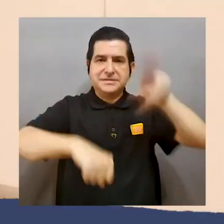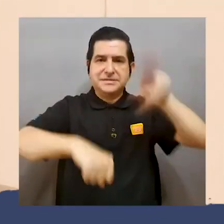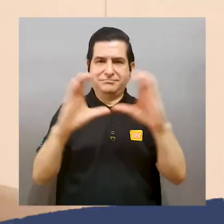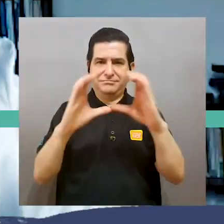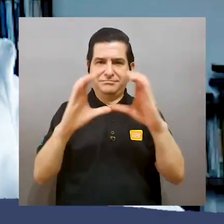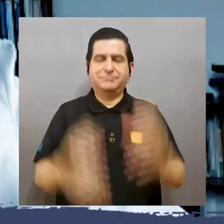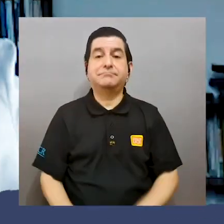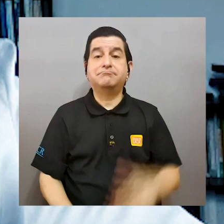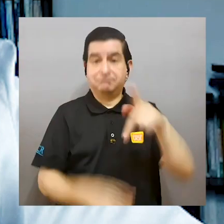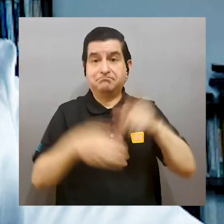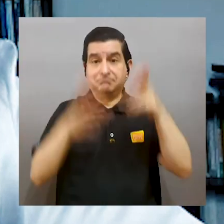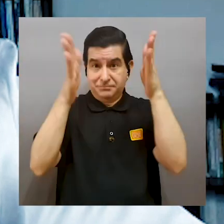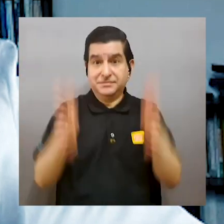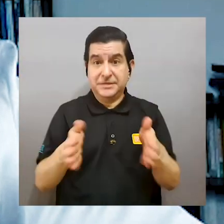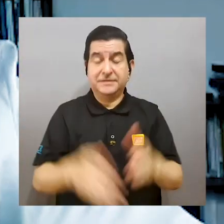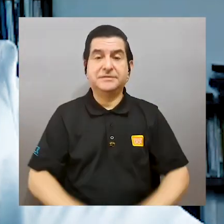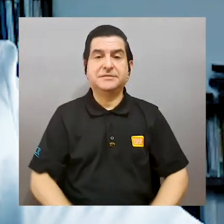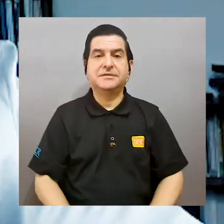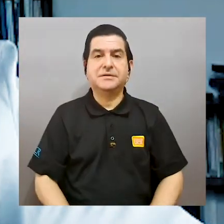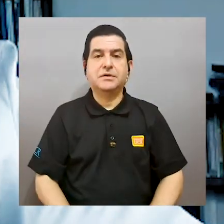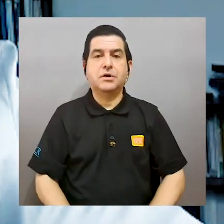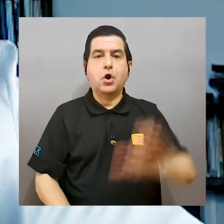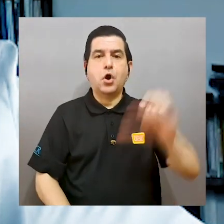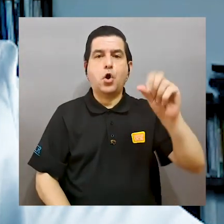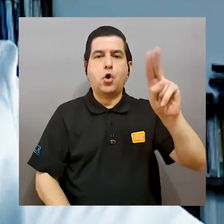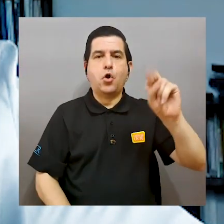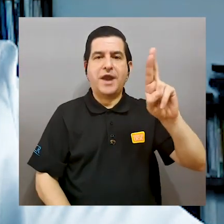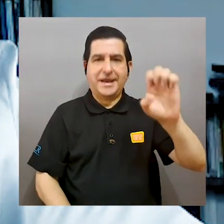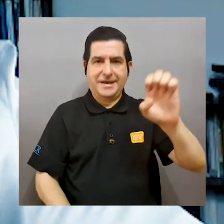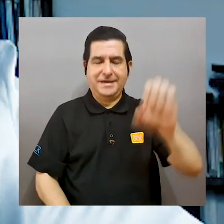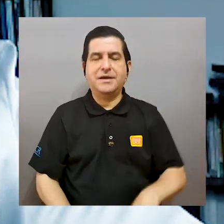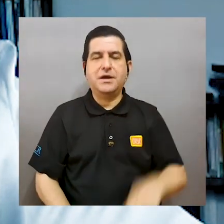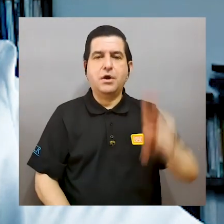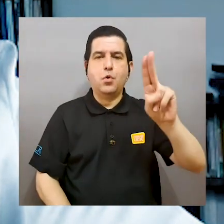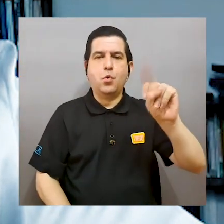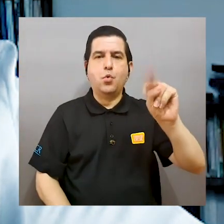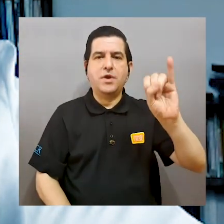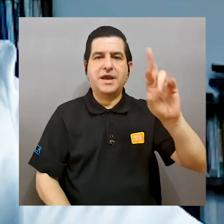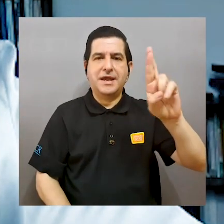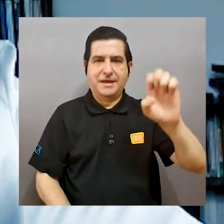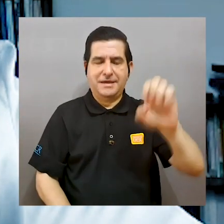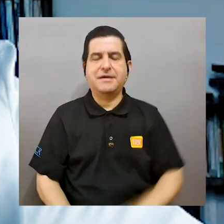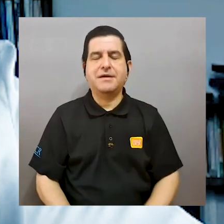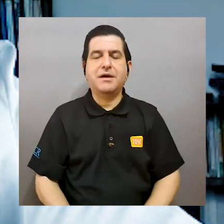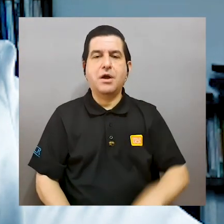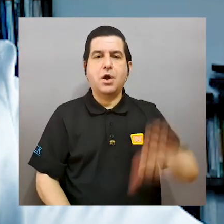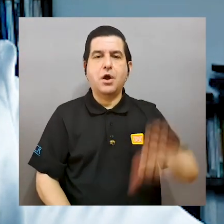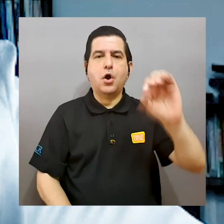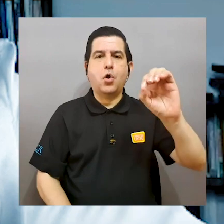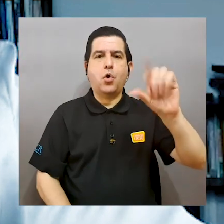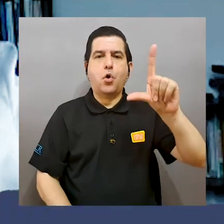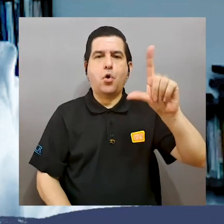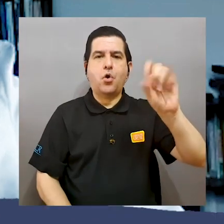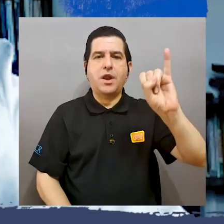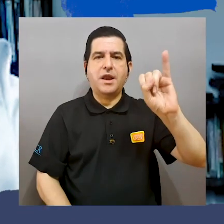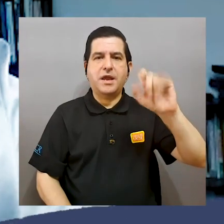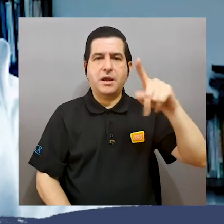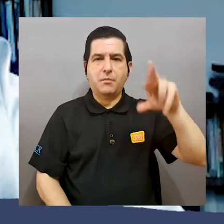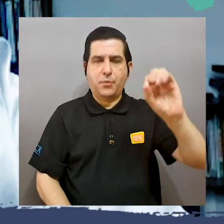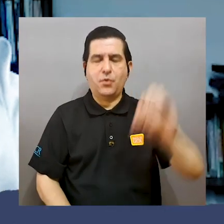de Acreditación como un actor. Está CONARE, está UNIRE, está COLIPRO, el